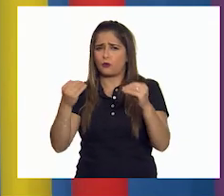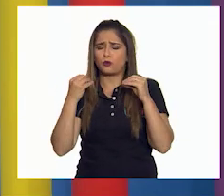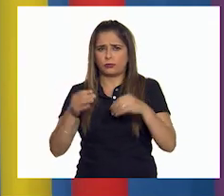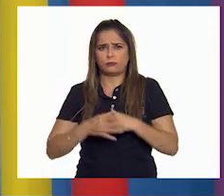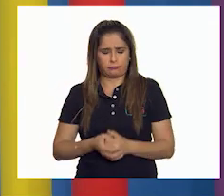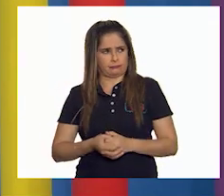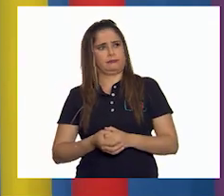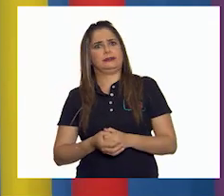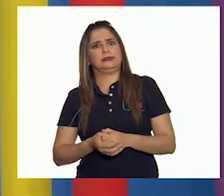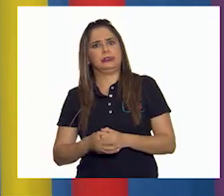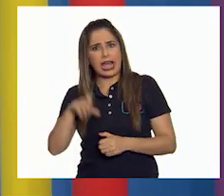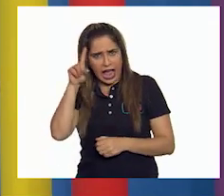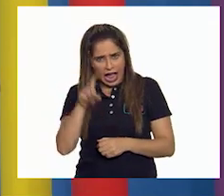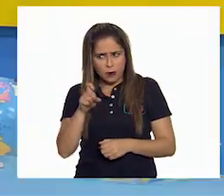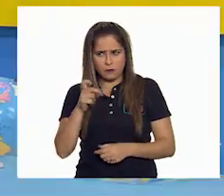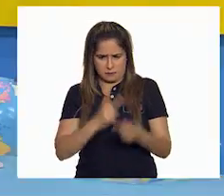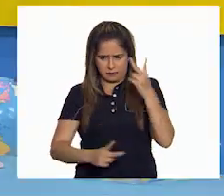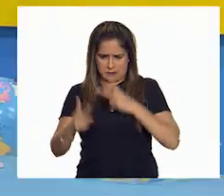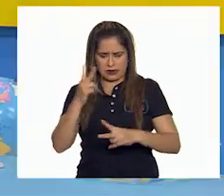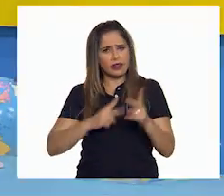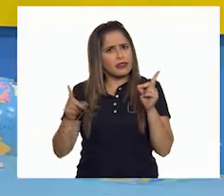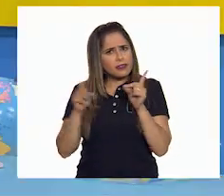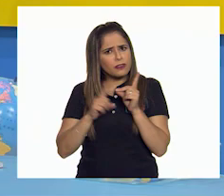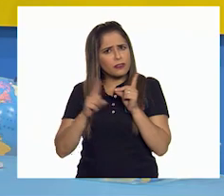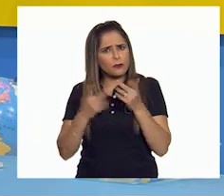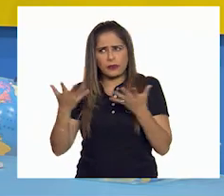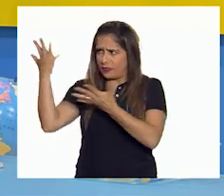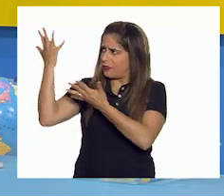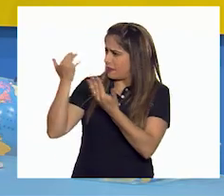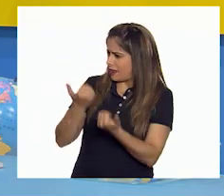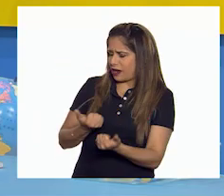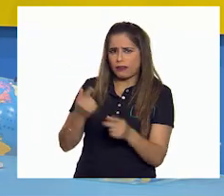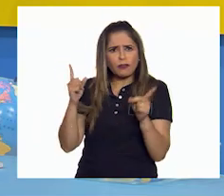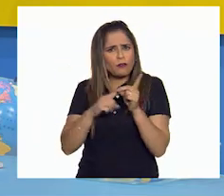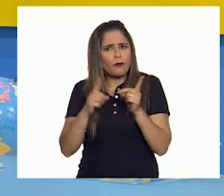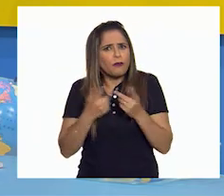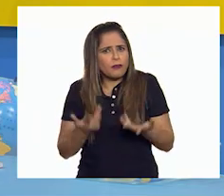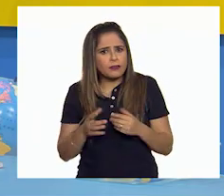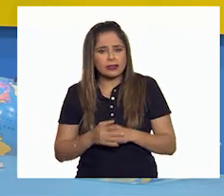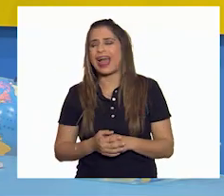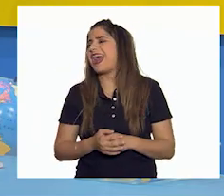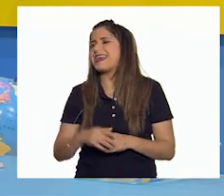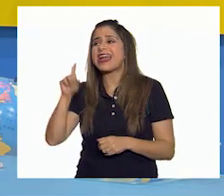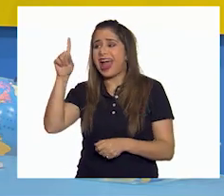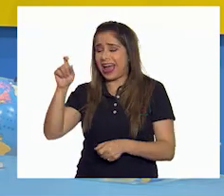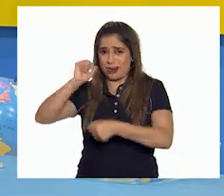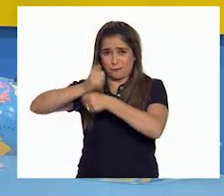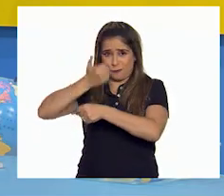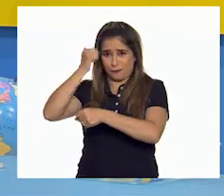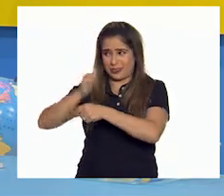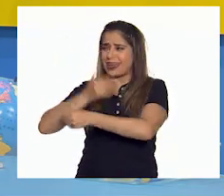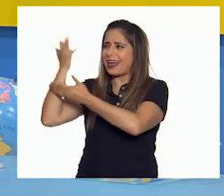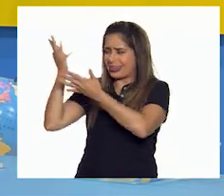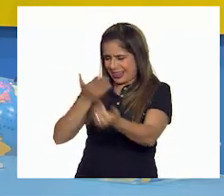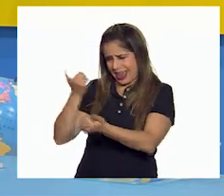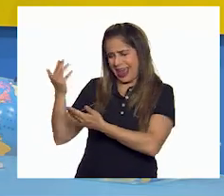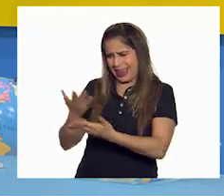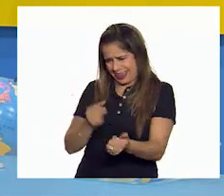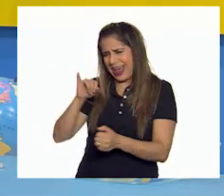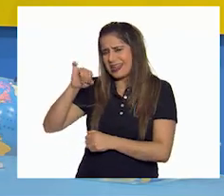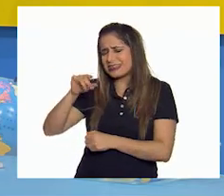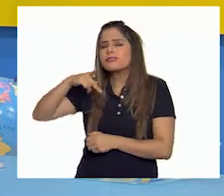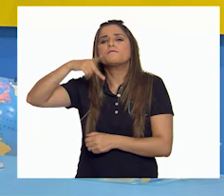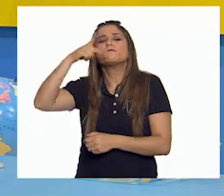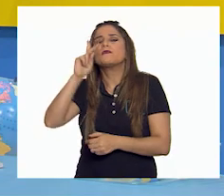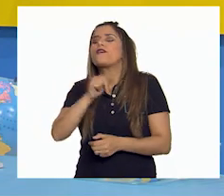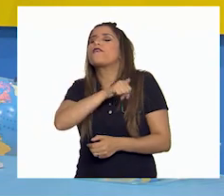¿de dónde viene? ¿A poco es importada? No, bueno, no me refiero al transporte del agua embotellada, aunque también cuenta, pero me refiero a